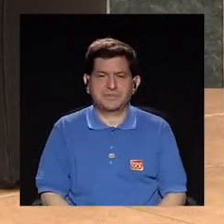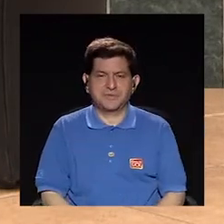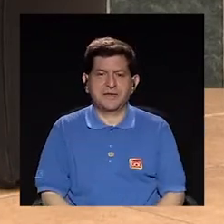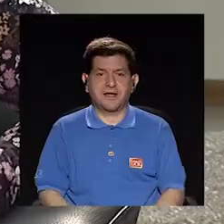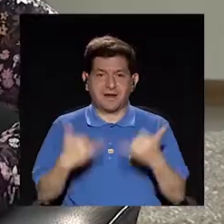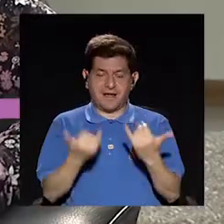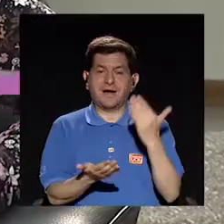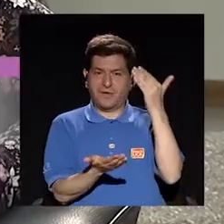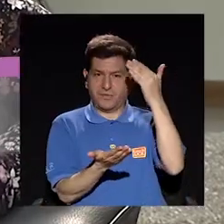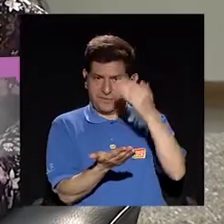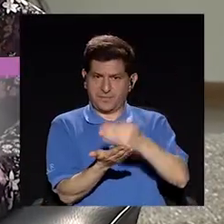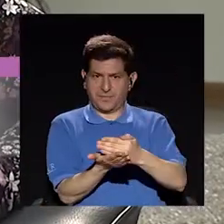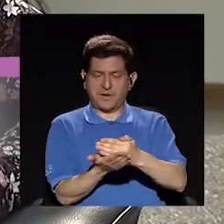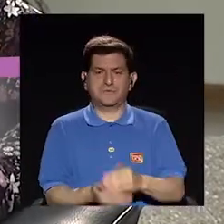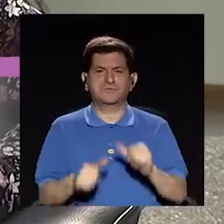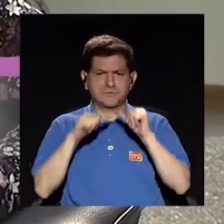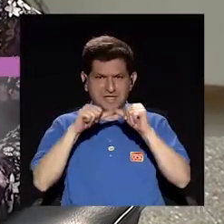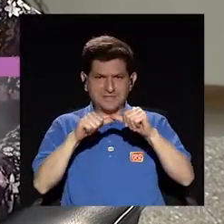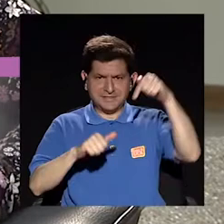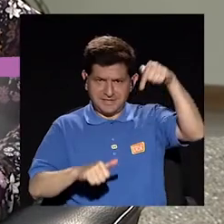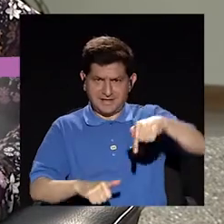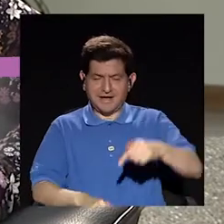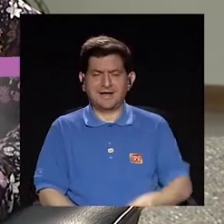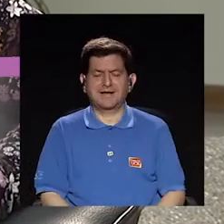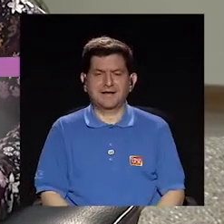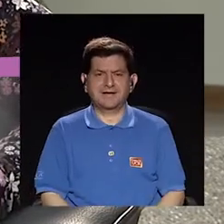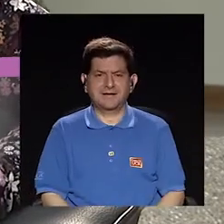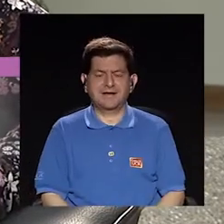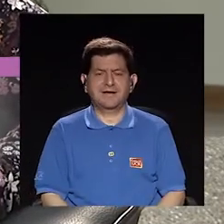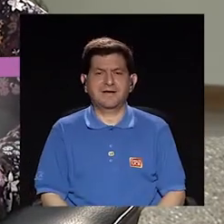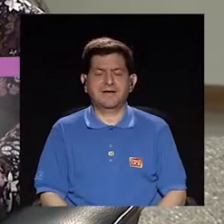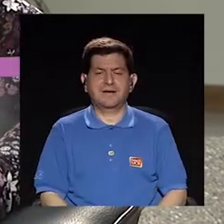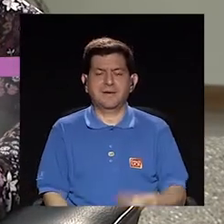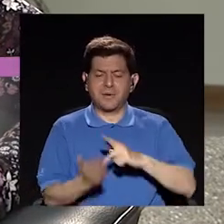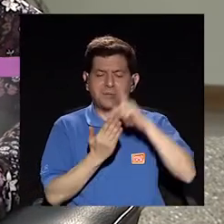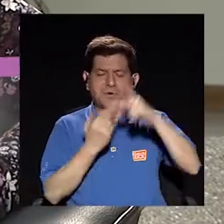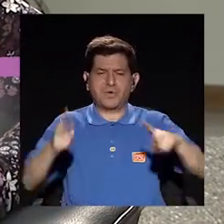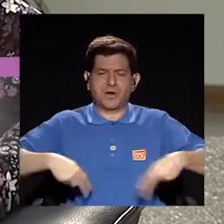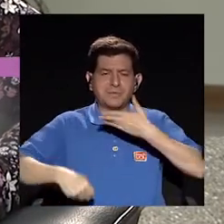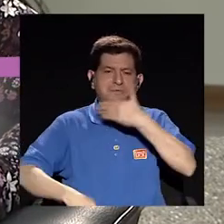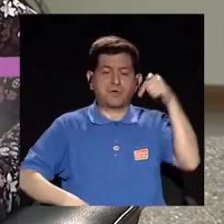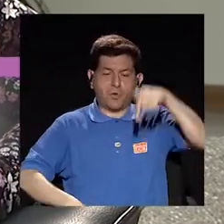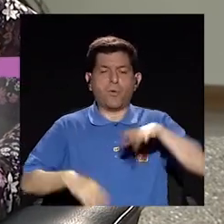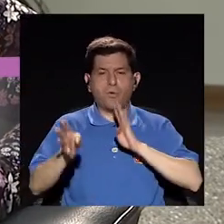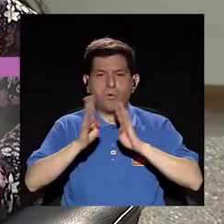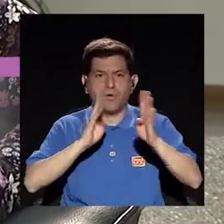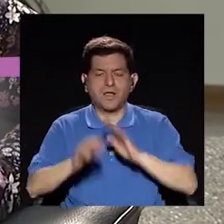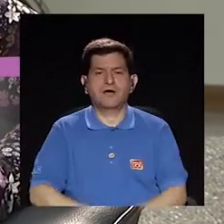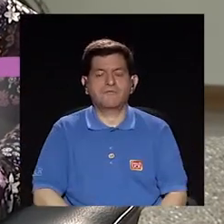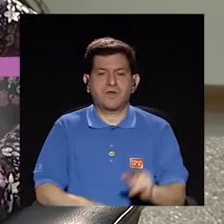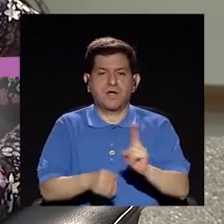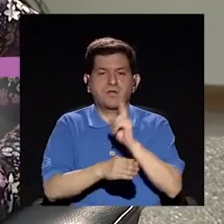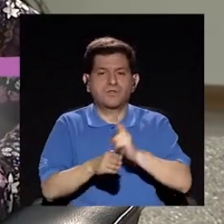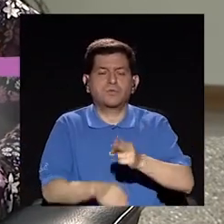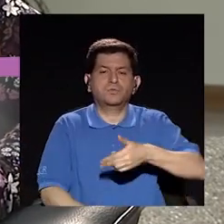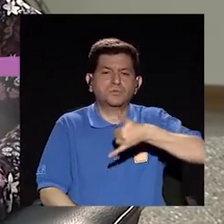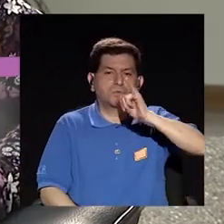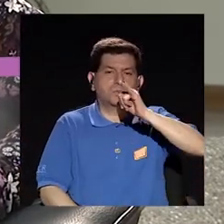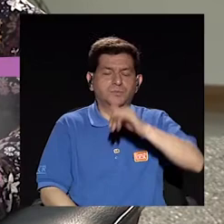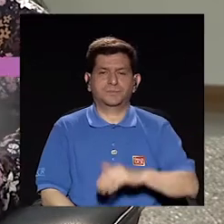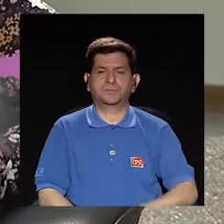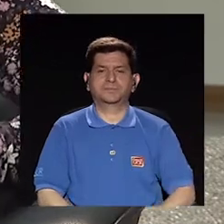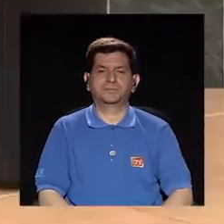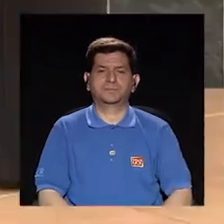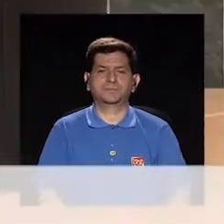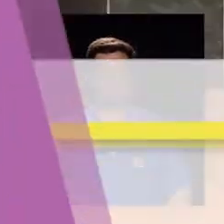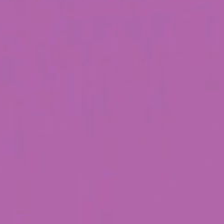necesitamos hacer una pausa. Quédese con nosotros, ya regresamos con más de Vivir Mejor el día de hoy conversando acerca del consumo del alcohol.